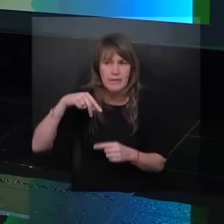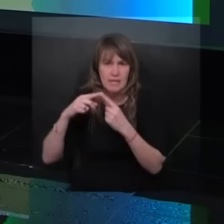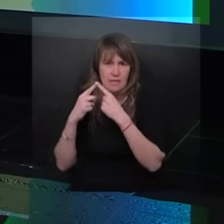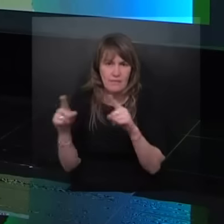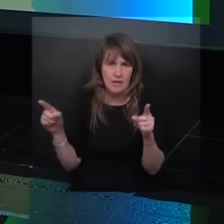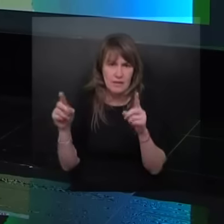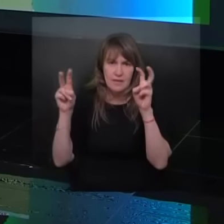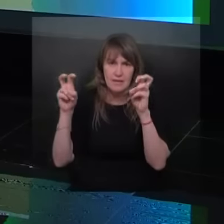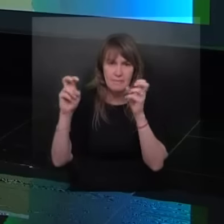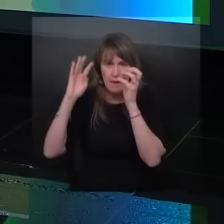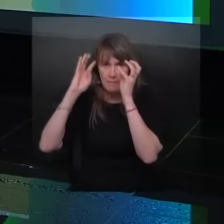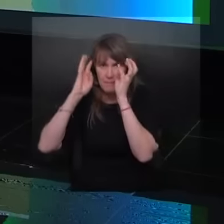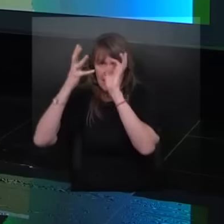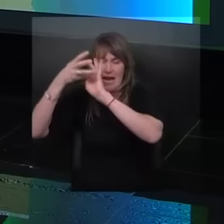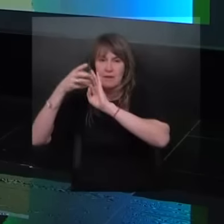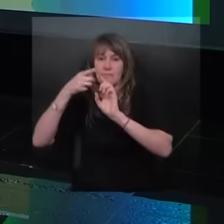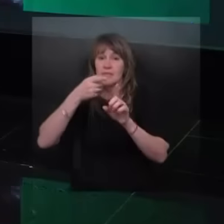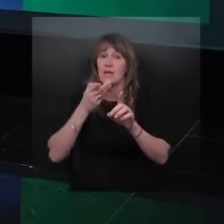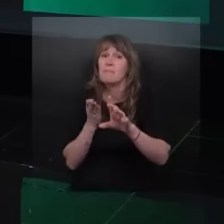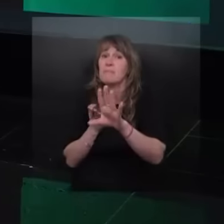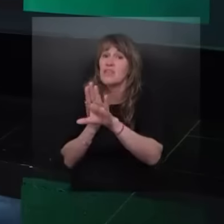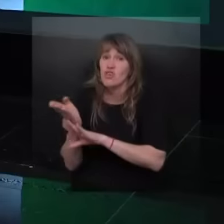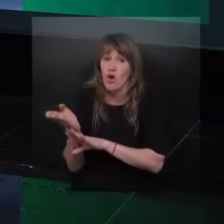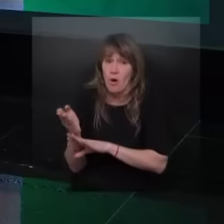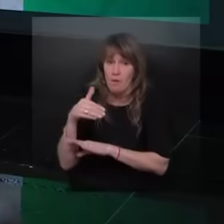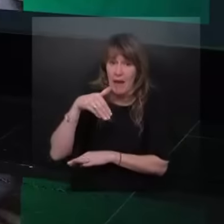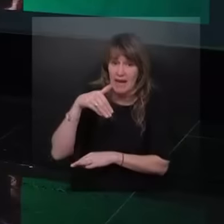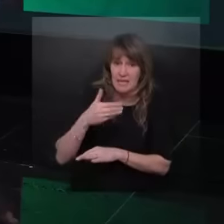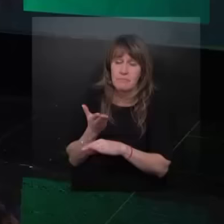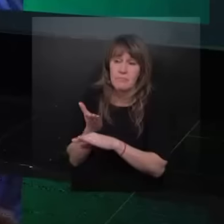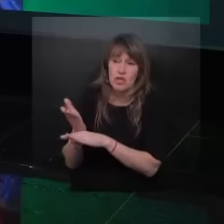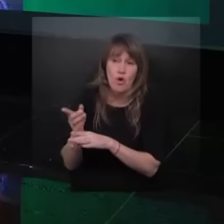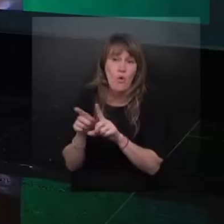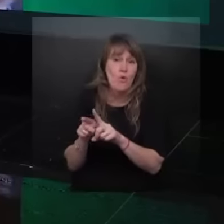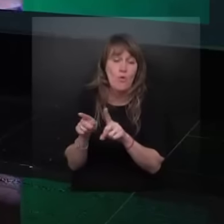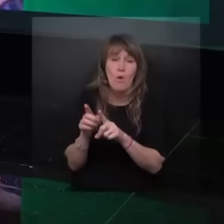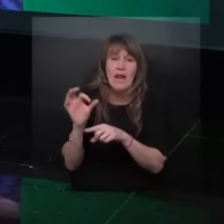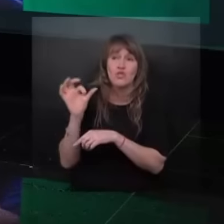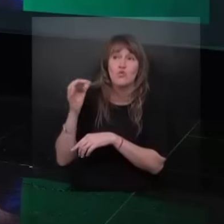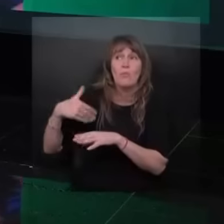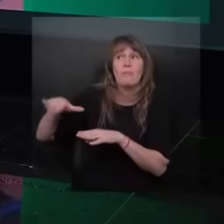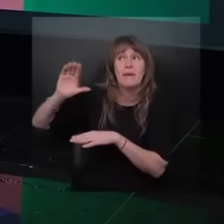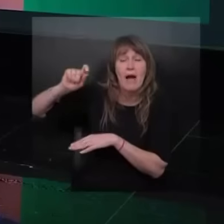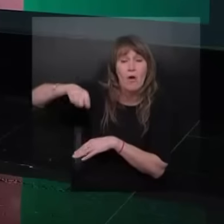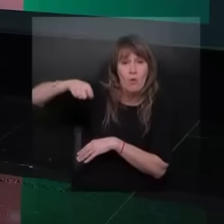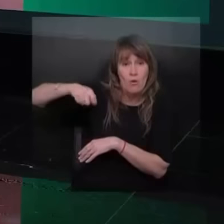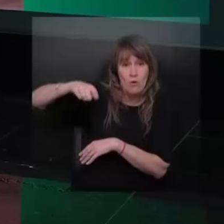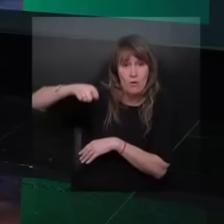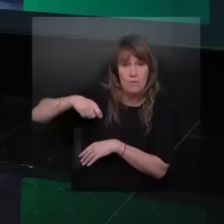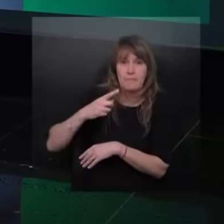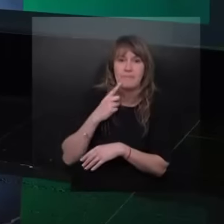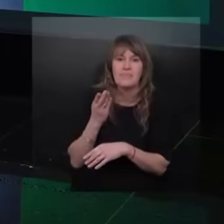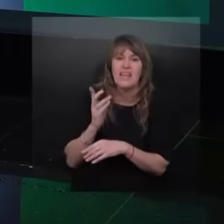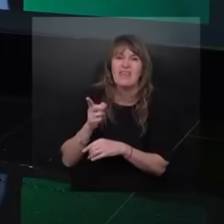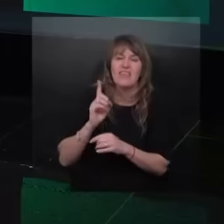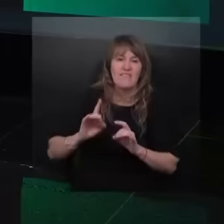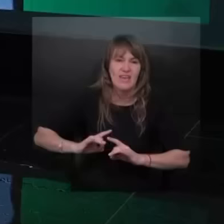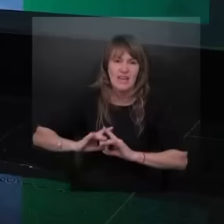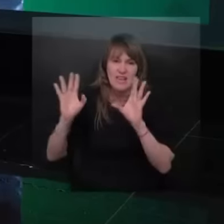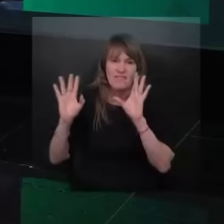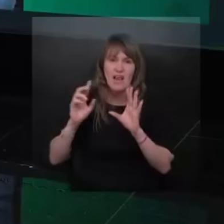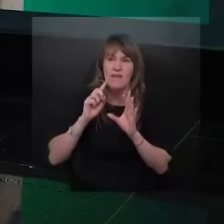expresidente macri le había exigido al gobierno argentino que tal como la suprema corte de justicia había ordenado liberara los fondos para las